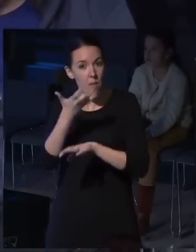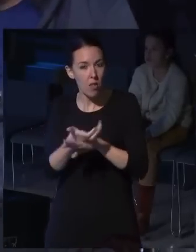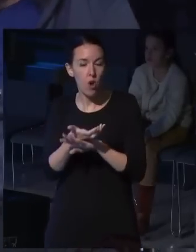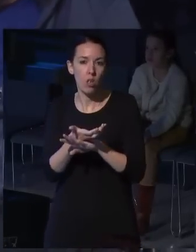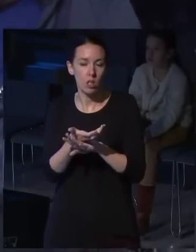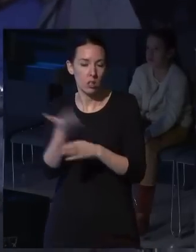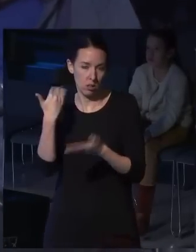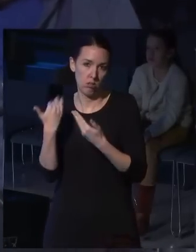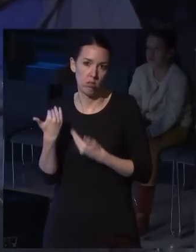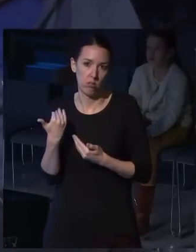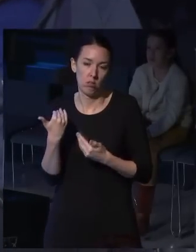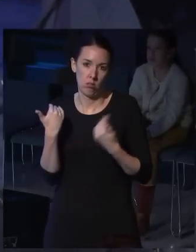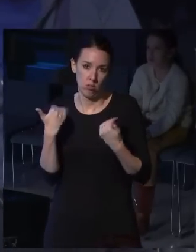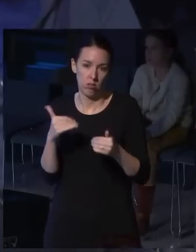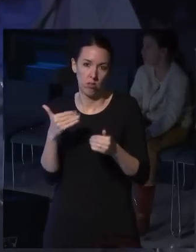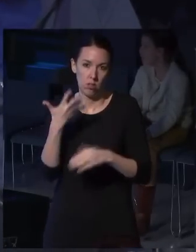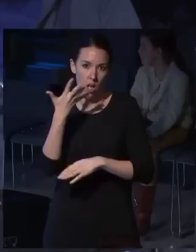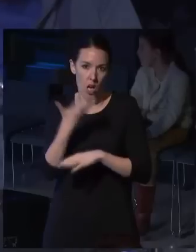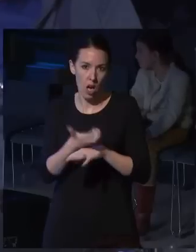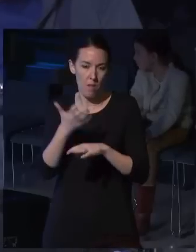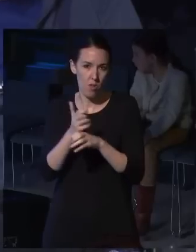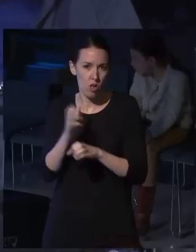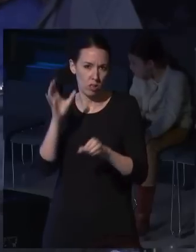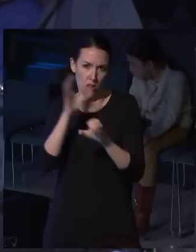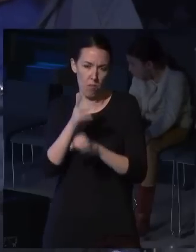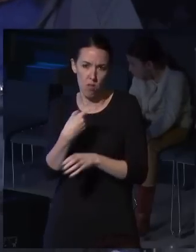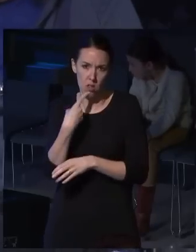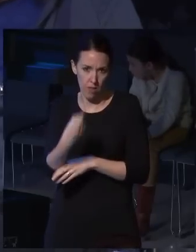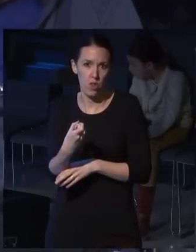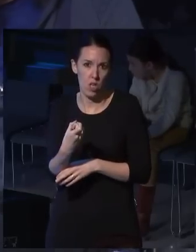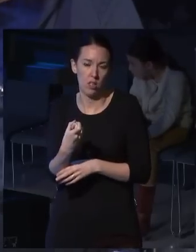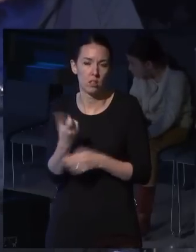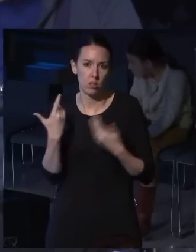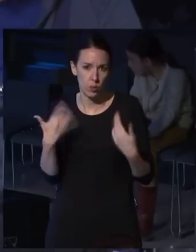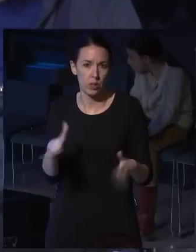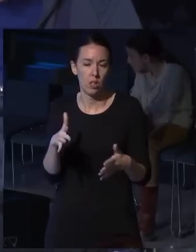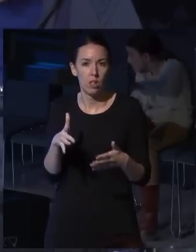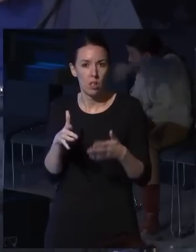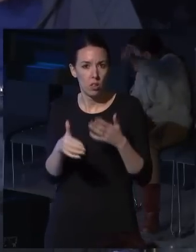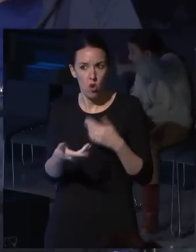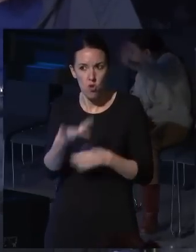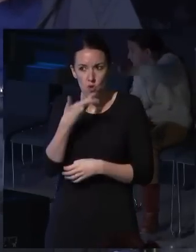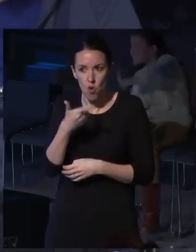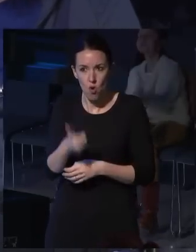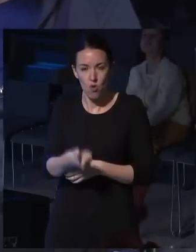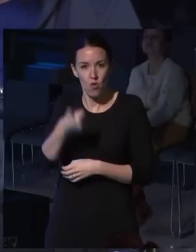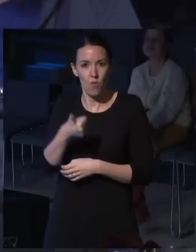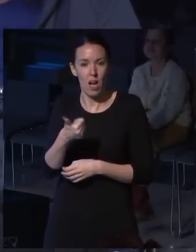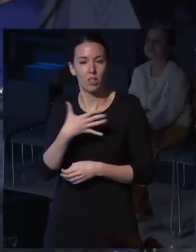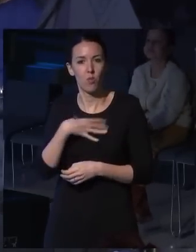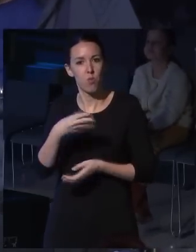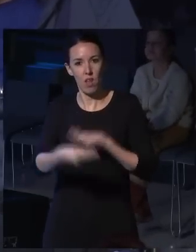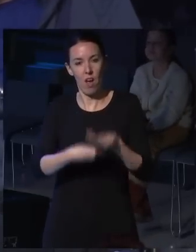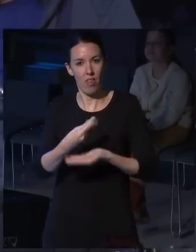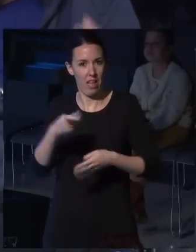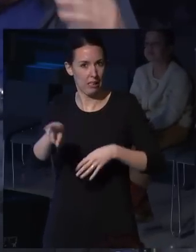grabaciones muy... con mucha ciencia y muy difíciles de hacer. Yo creo que hay... Yo no conozco a nadie que pueda hacer